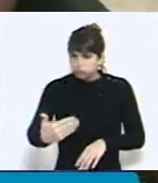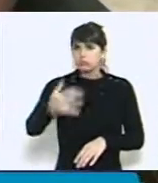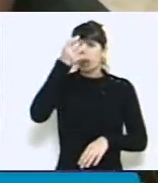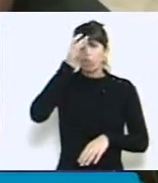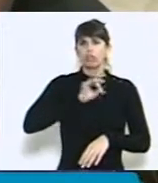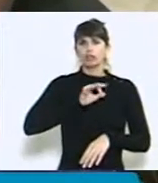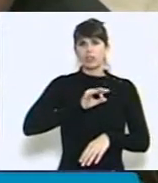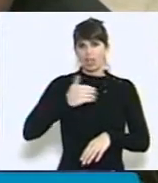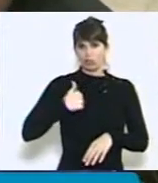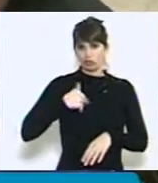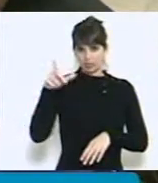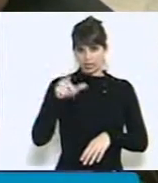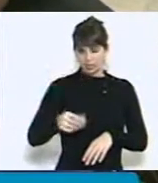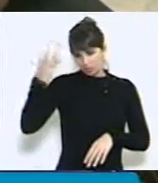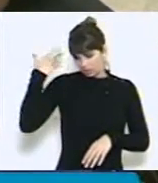Argentina.